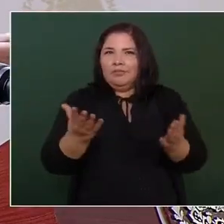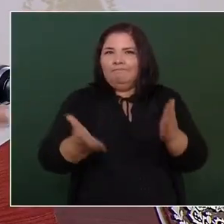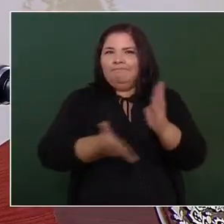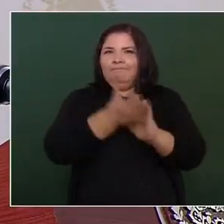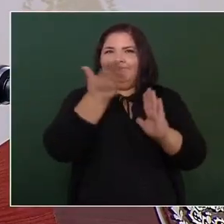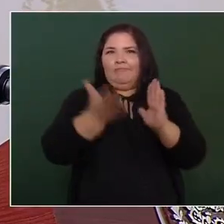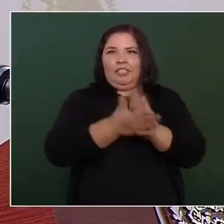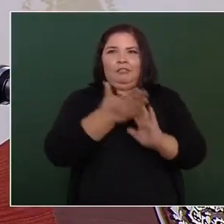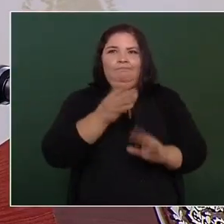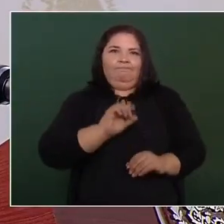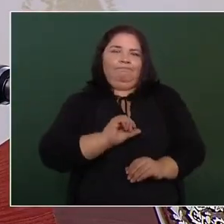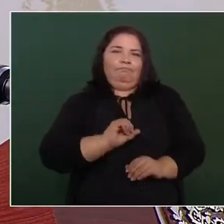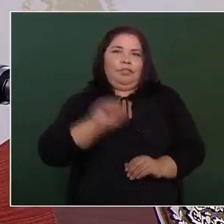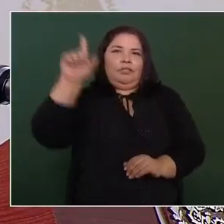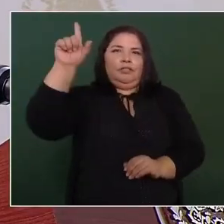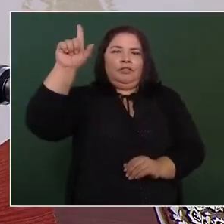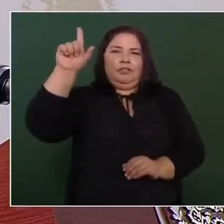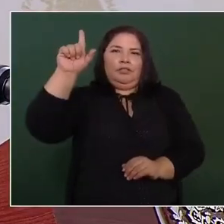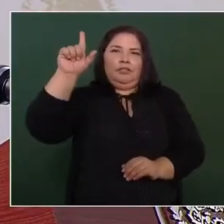excepcional.